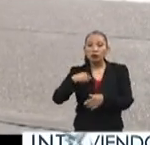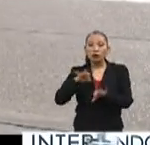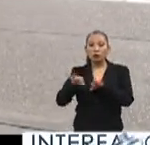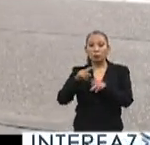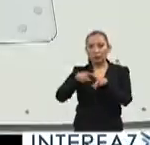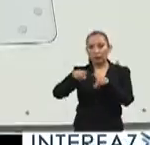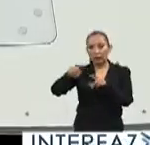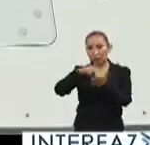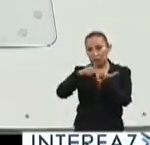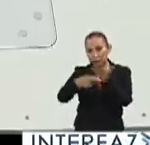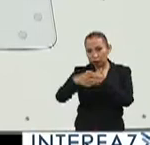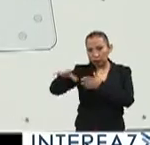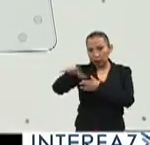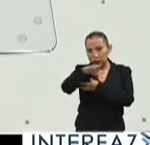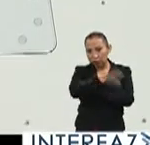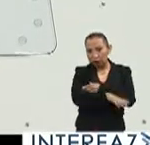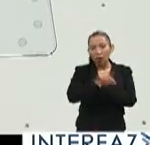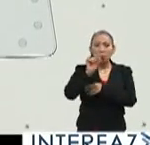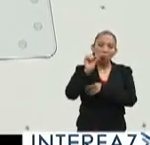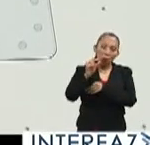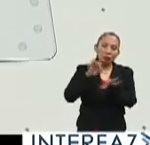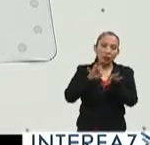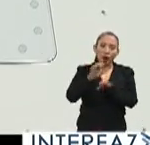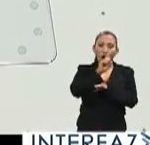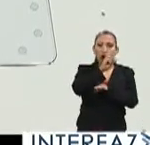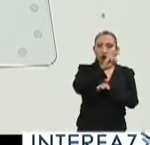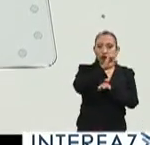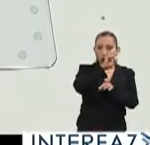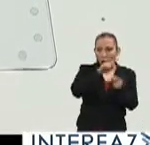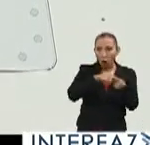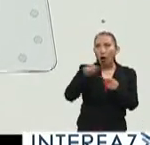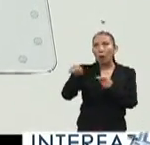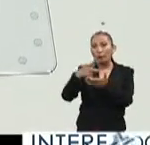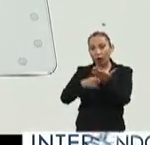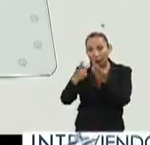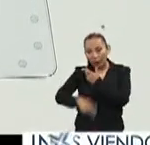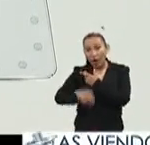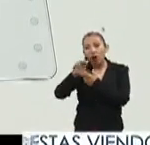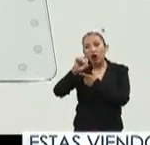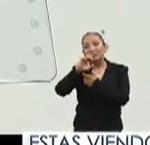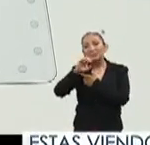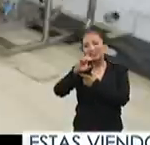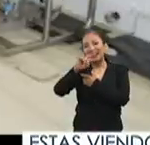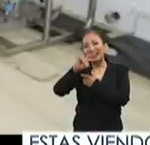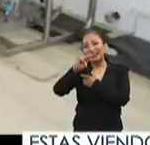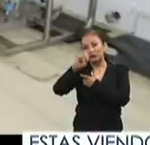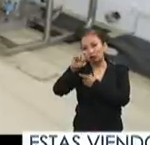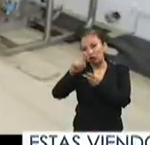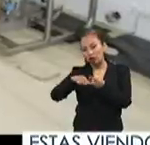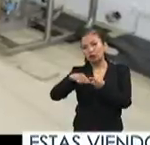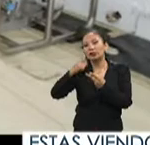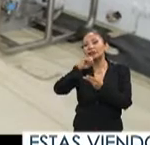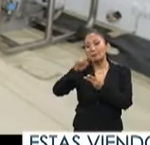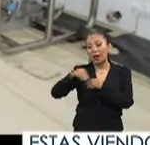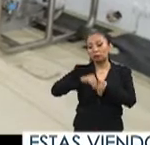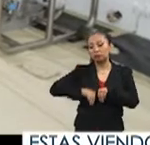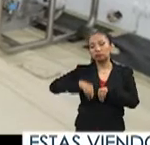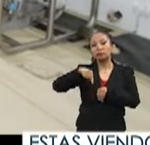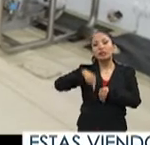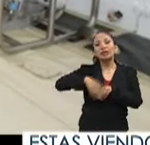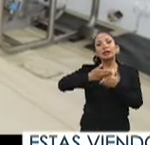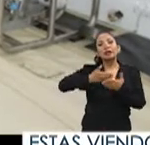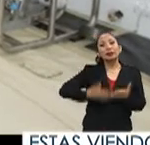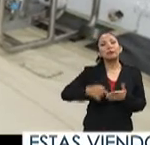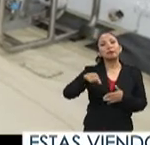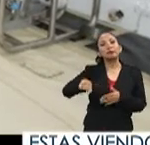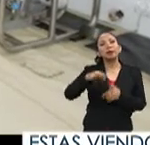trabajando diferentes proyectos, poquito trabajé con Orión, trabajé en el programa Constellation y después de entonces me moví para acá y he